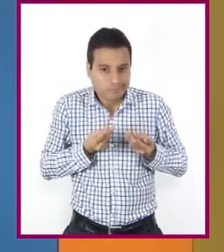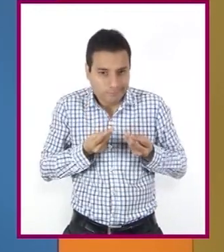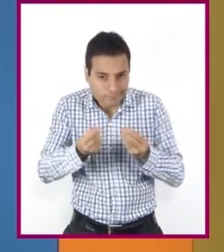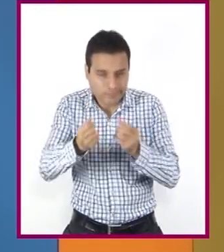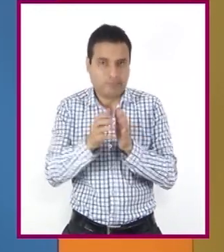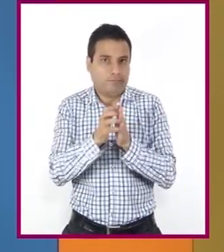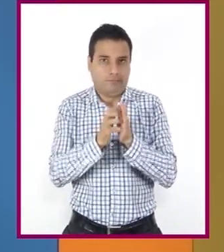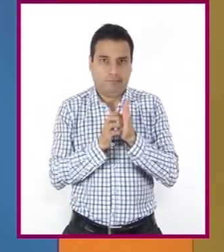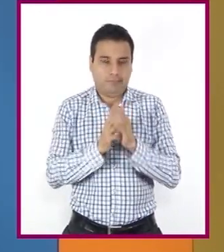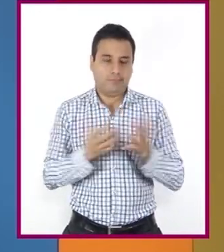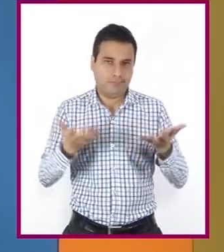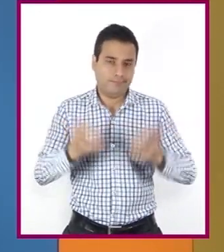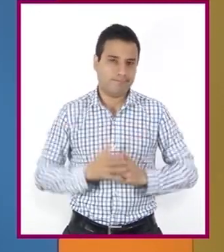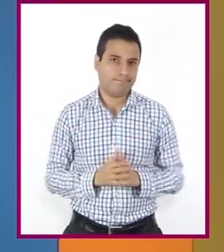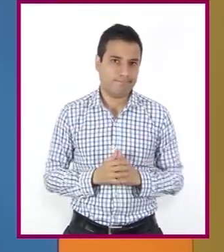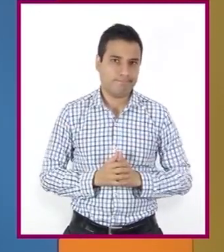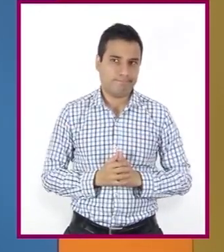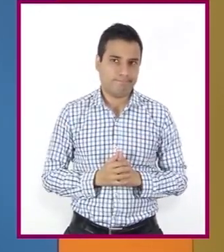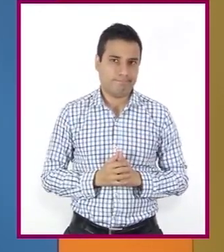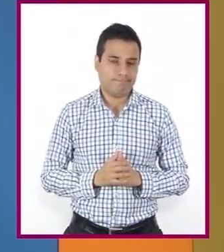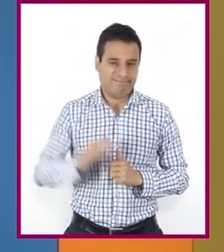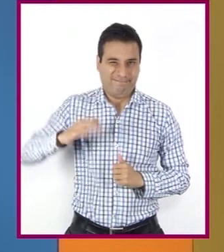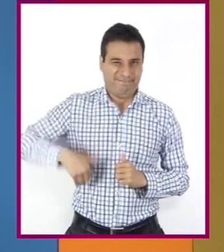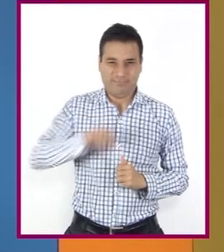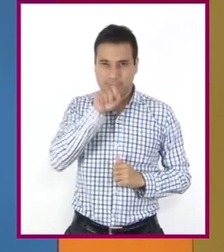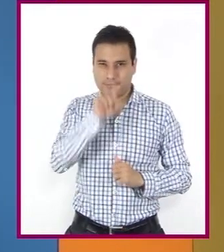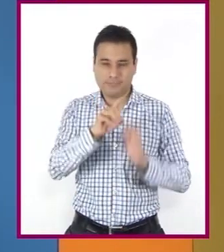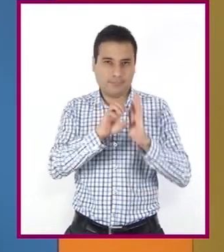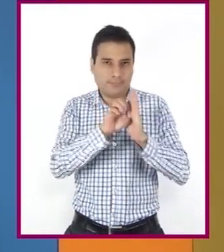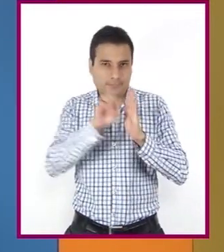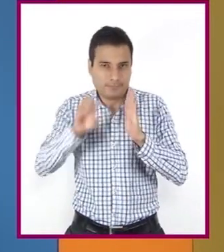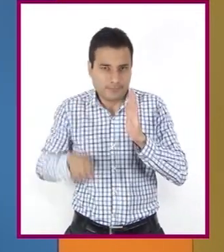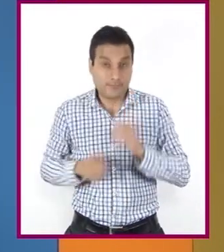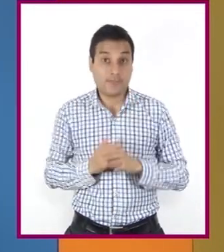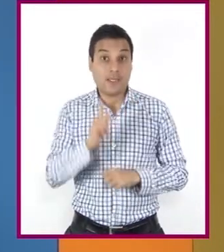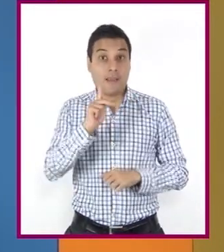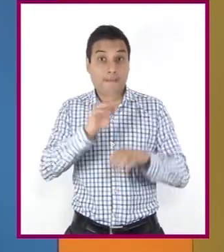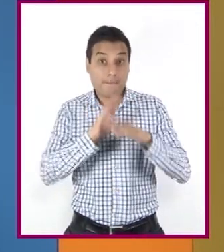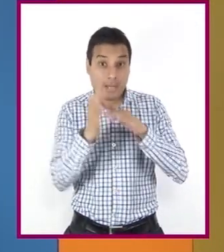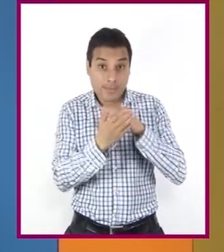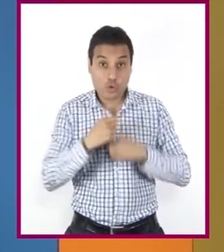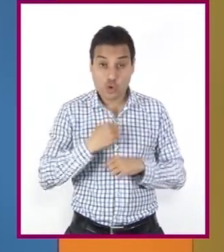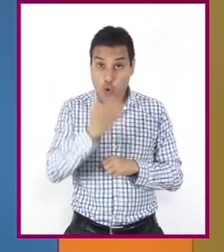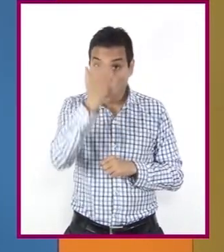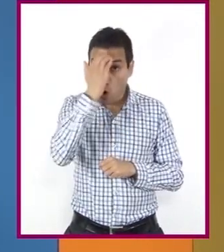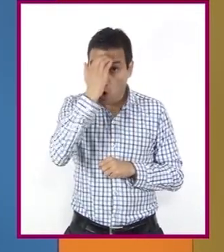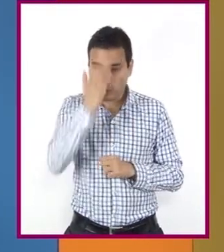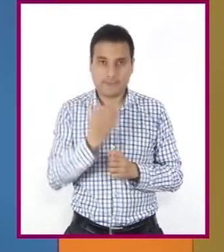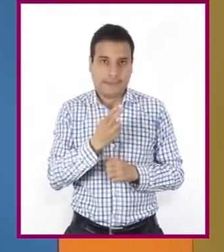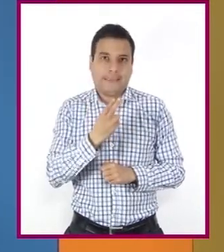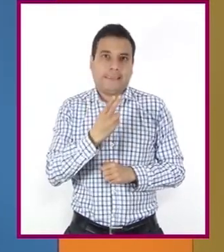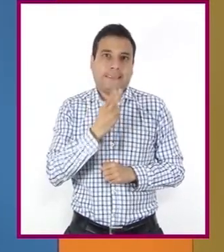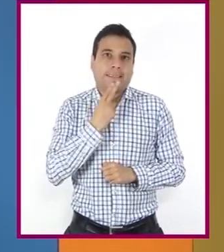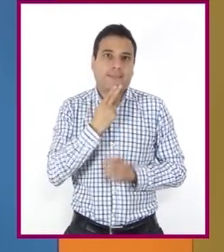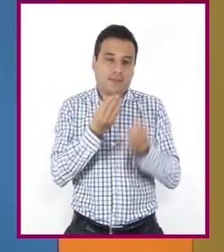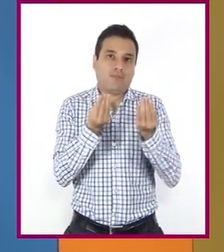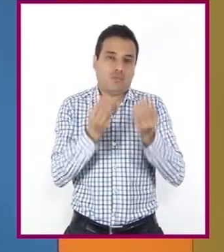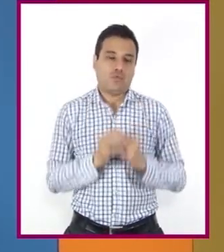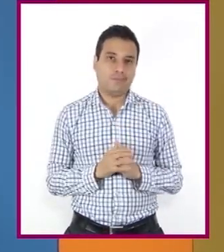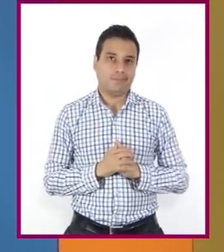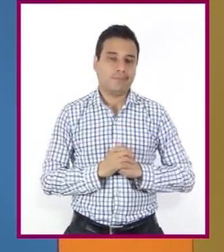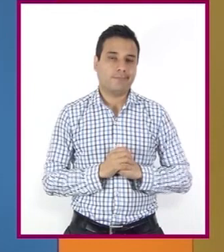todo el terreno, como en este ejemplo. Conocer el perímetro nos es de gran utilidad en muchos otros